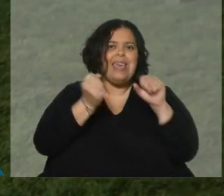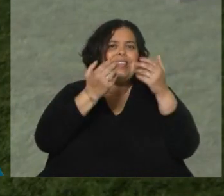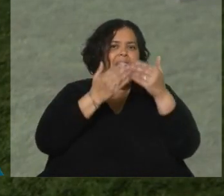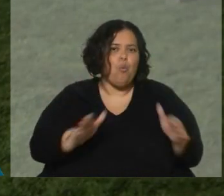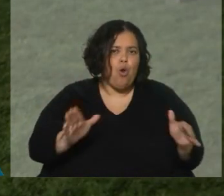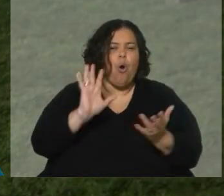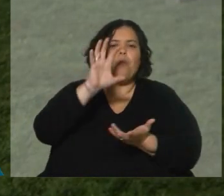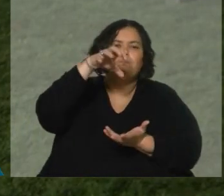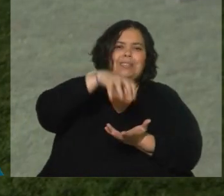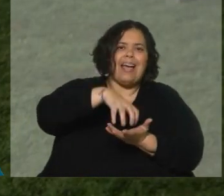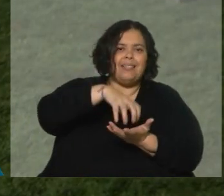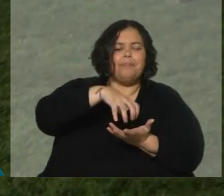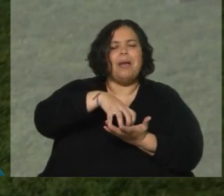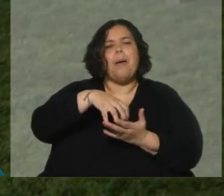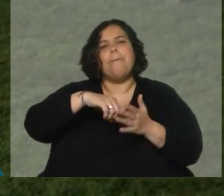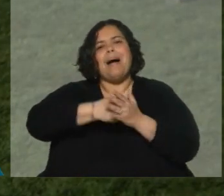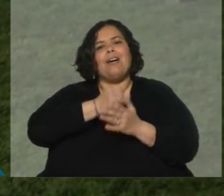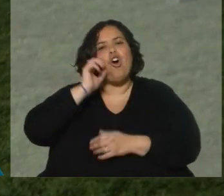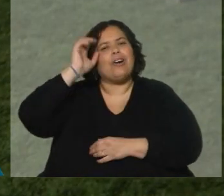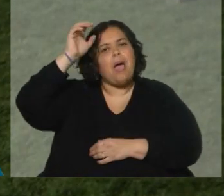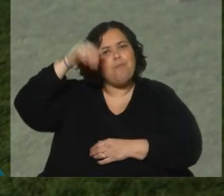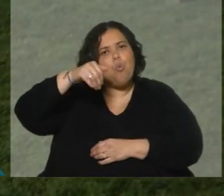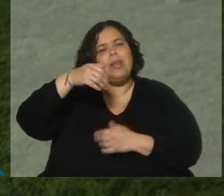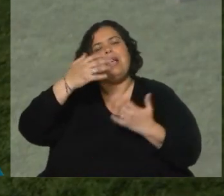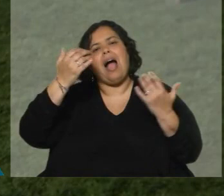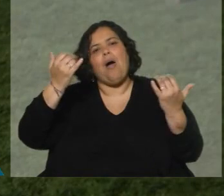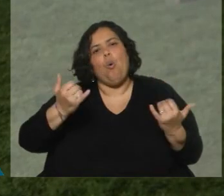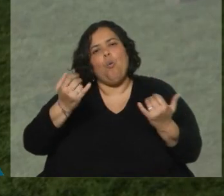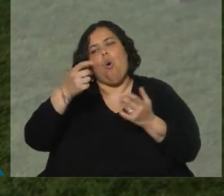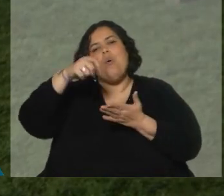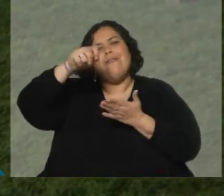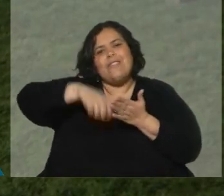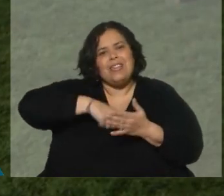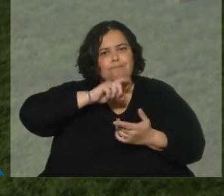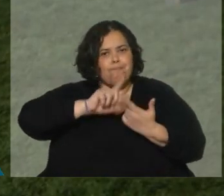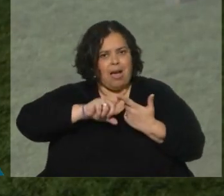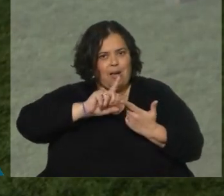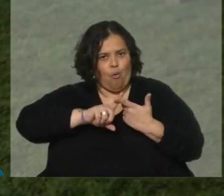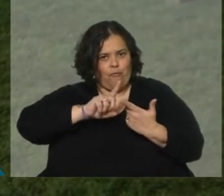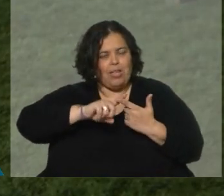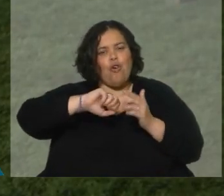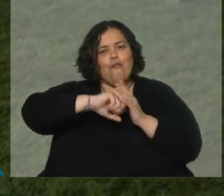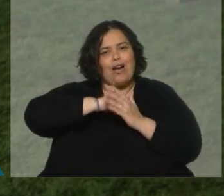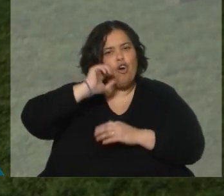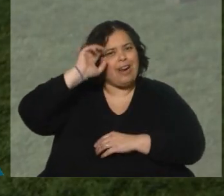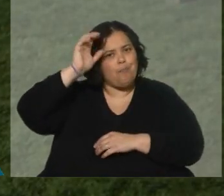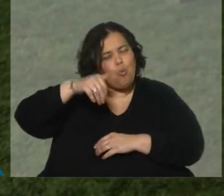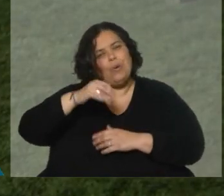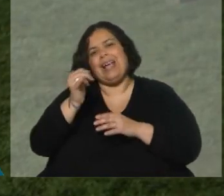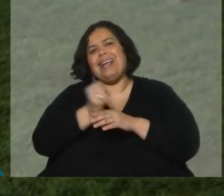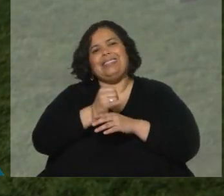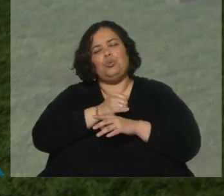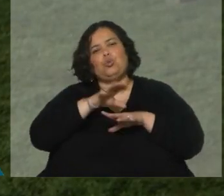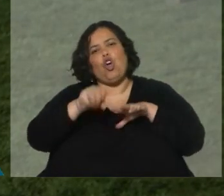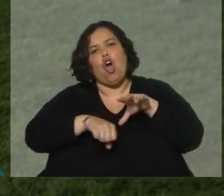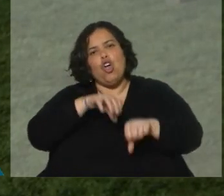de la República y en esta oportunidad una importante firma de convenio entre el Banco República el Instituto Nacional de colonización y